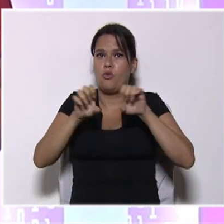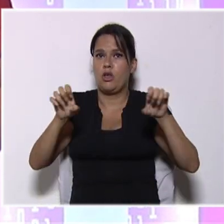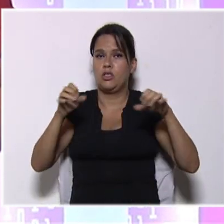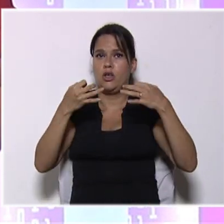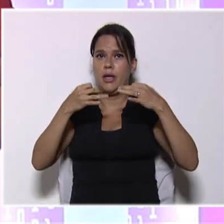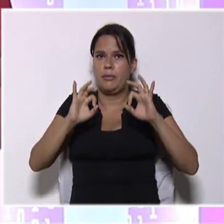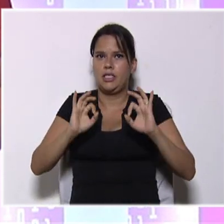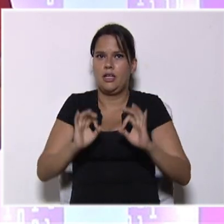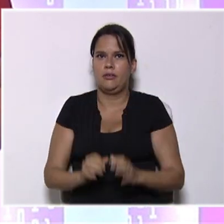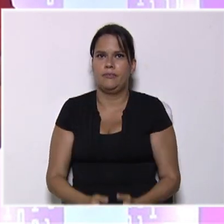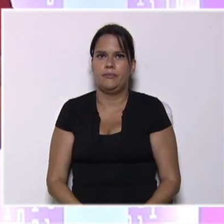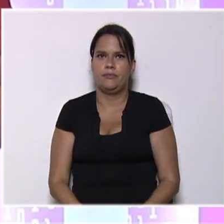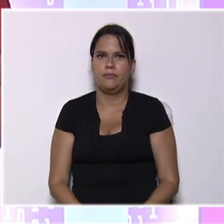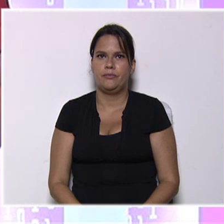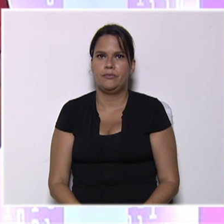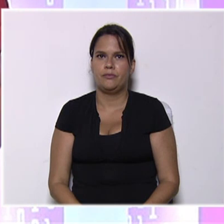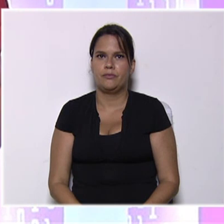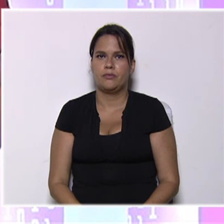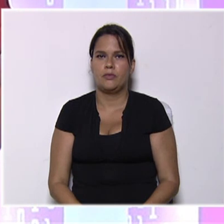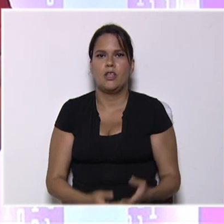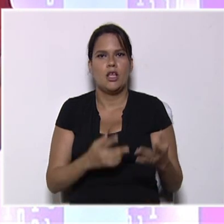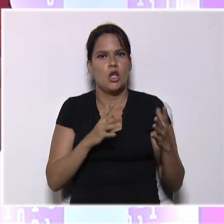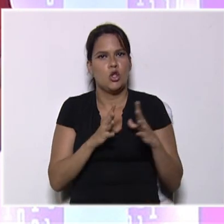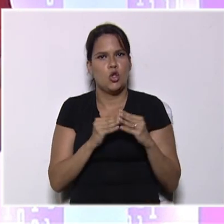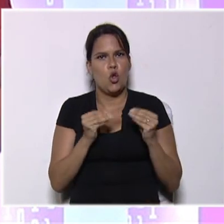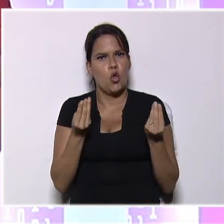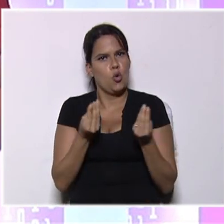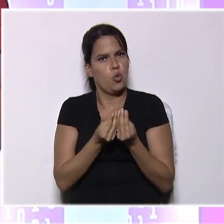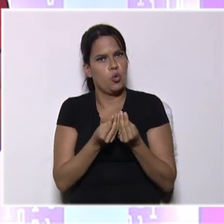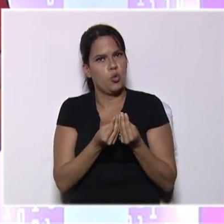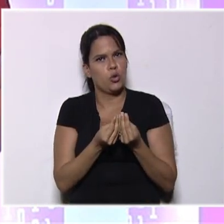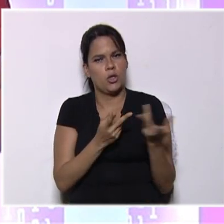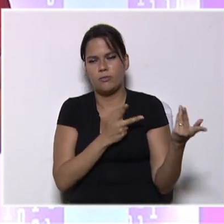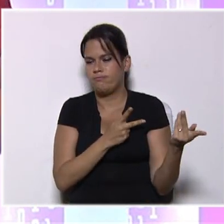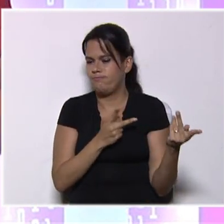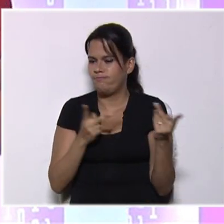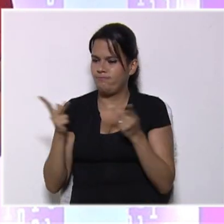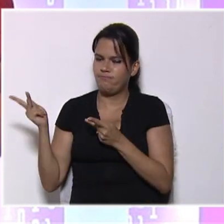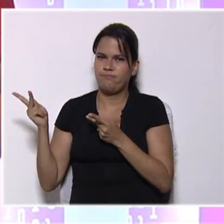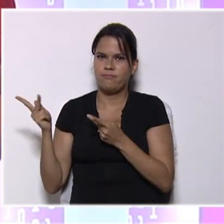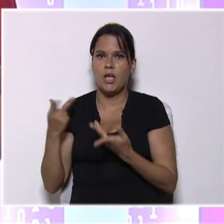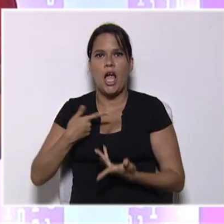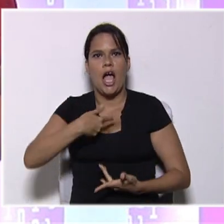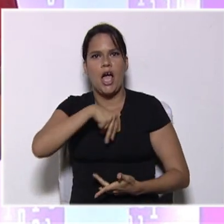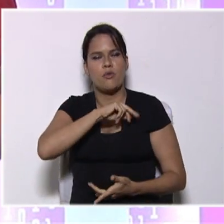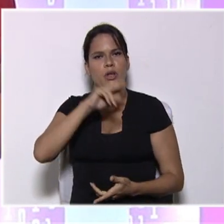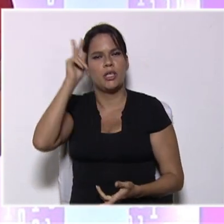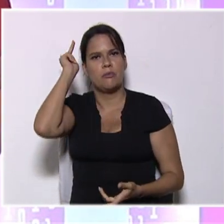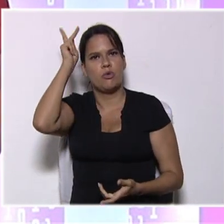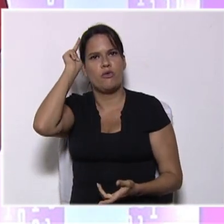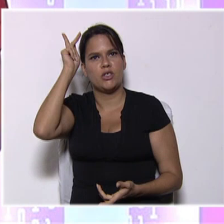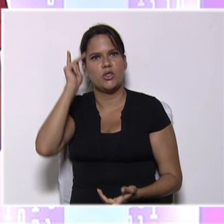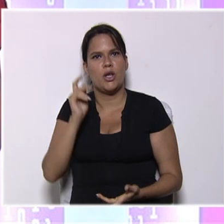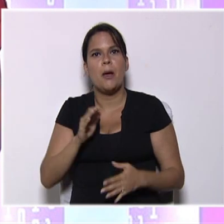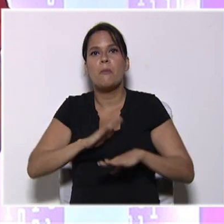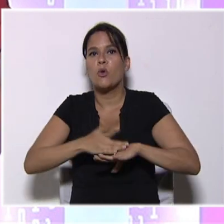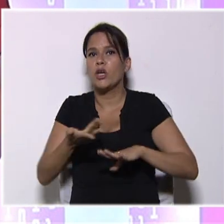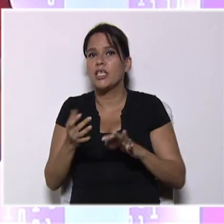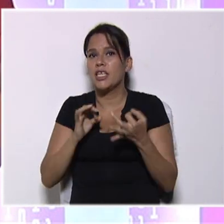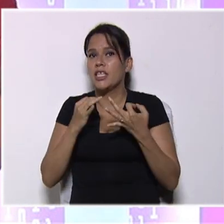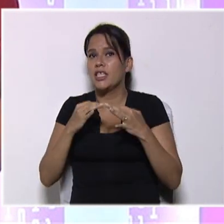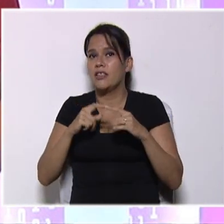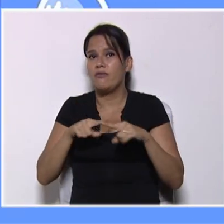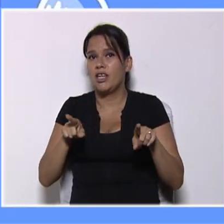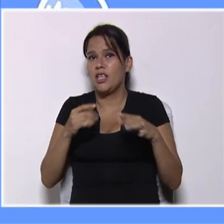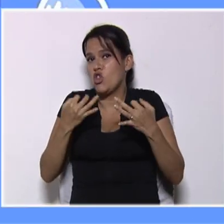de educación especial. Así que vamos a darle todos juntos una cordial bienvenida a nuestra querida profesora, porque ser diferente es